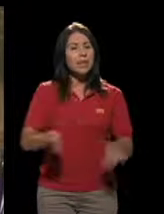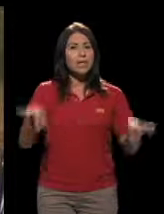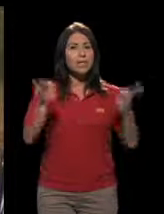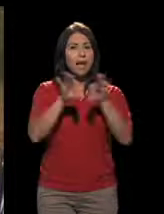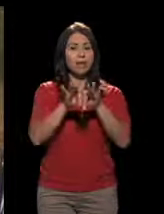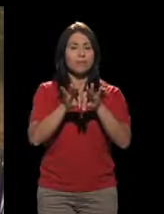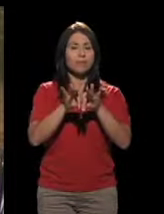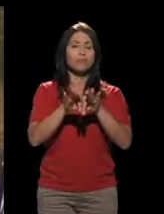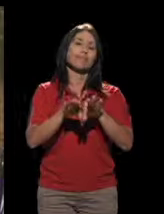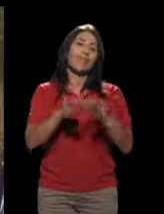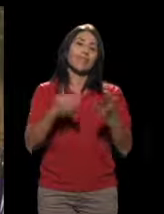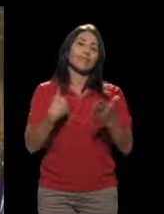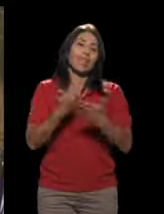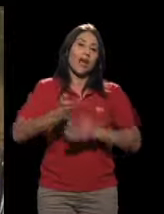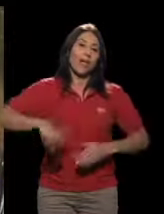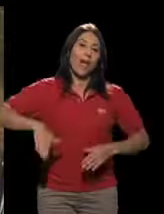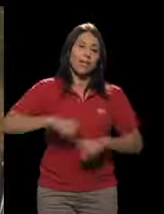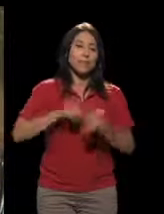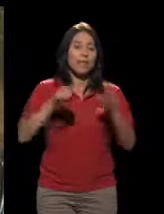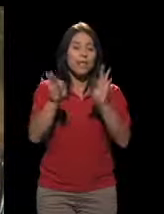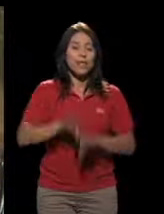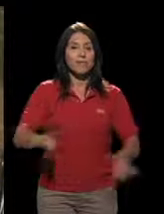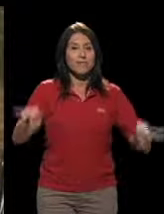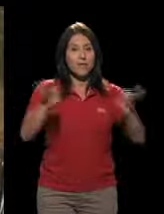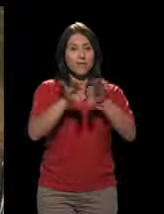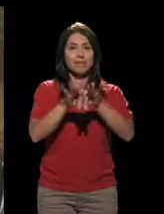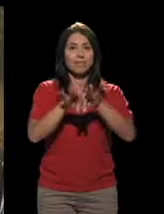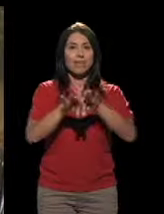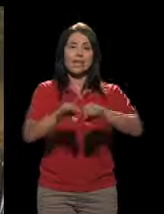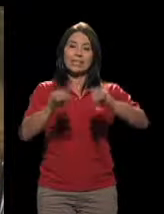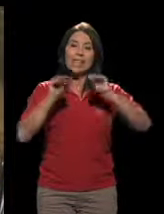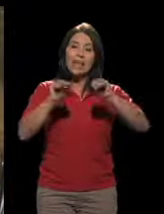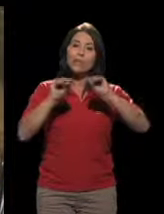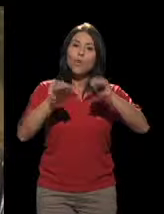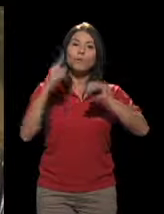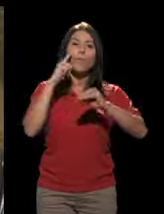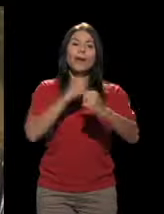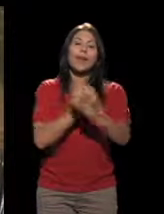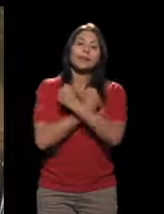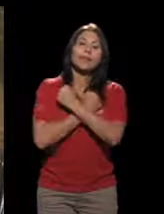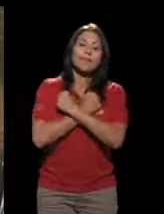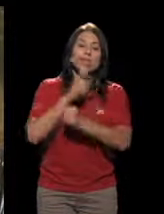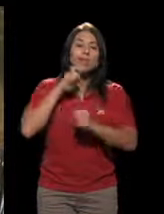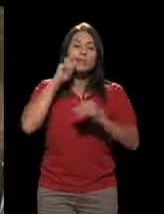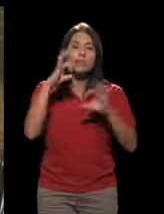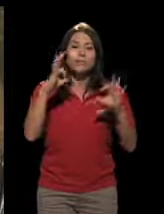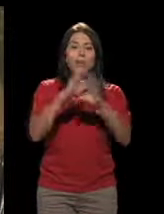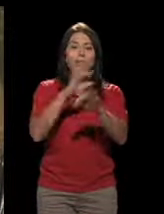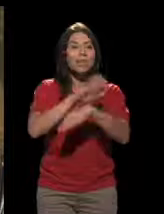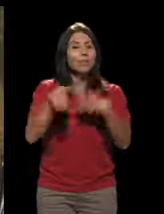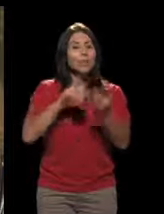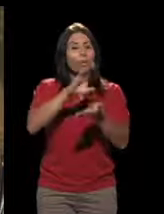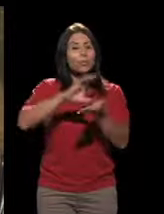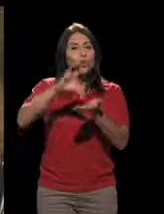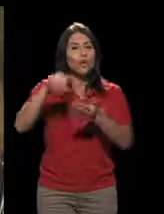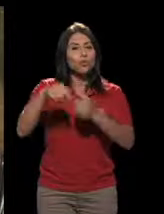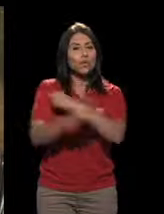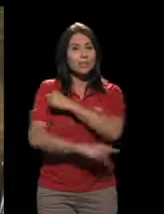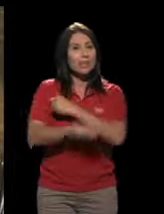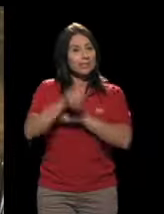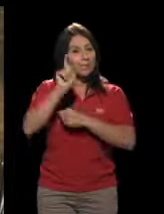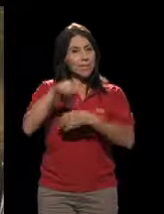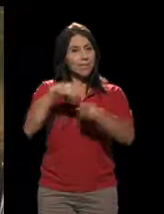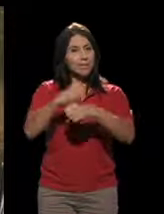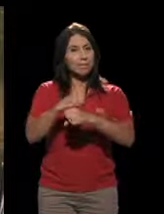vital, tardío pero vital, que se dé educación para la afectividad y la sexualidad en todos los colegios de este país